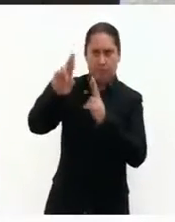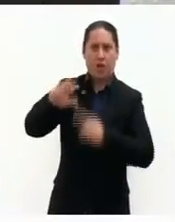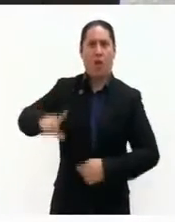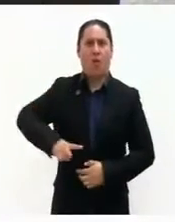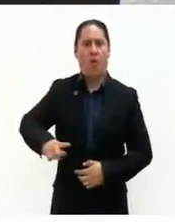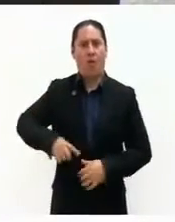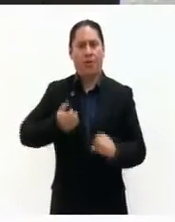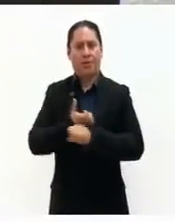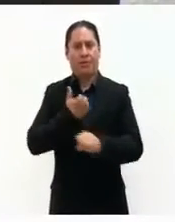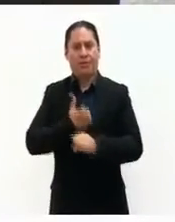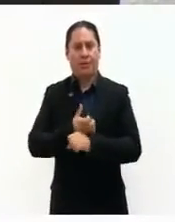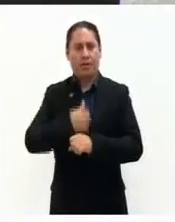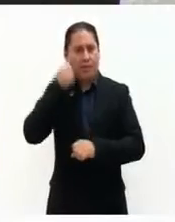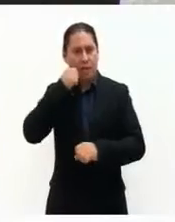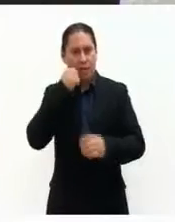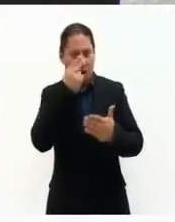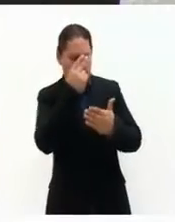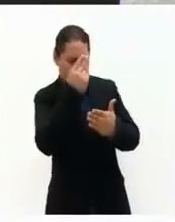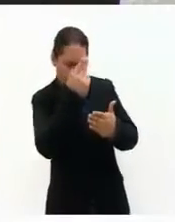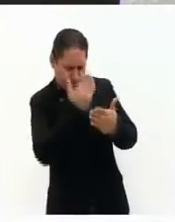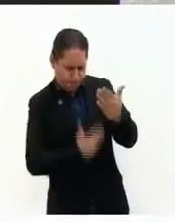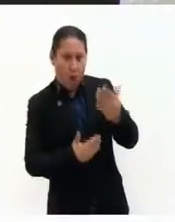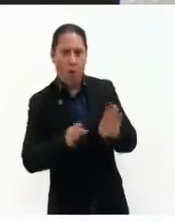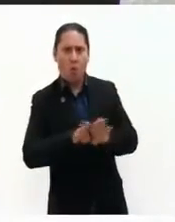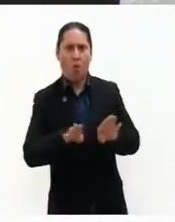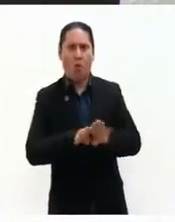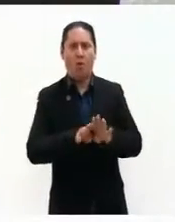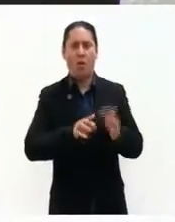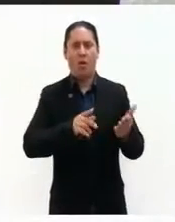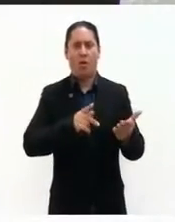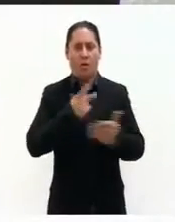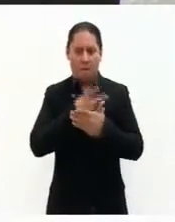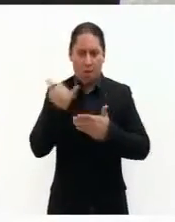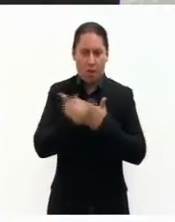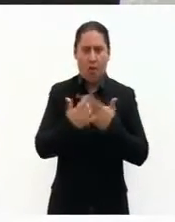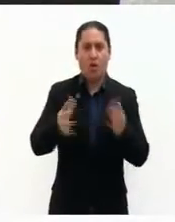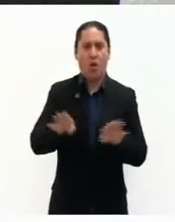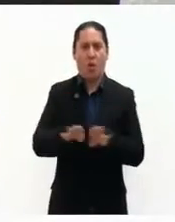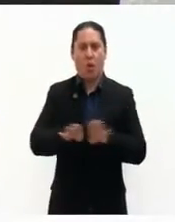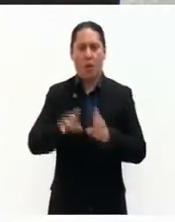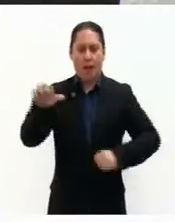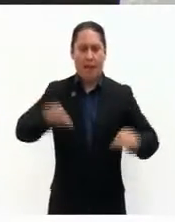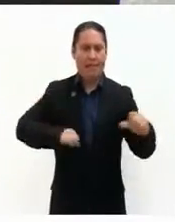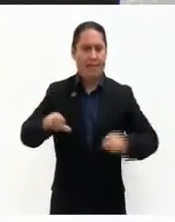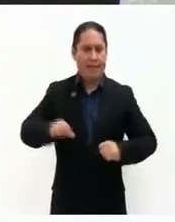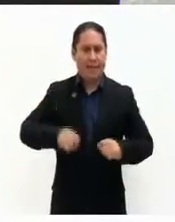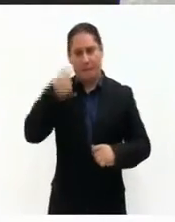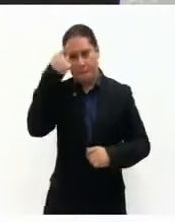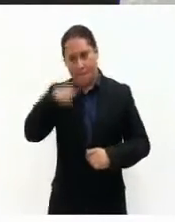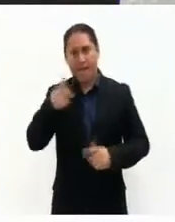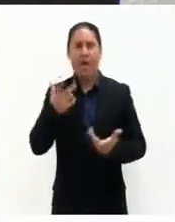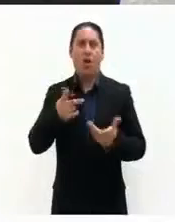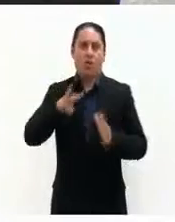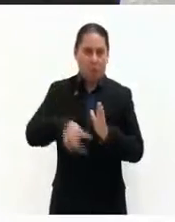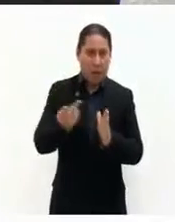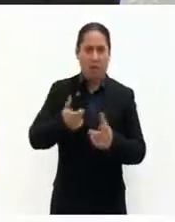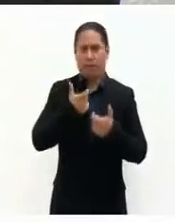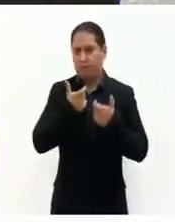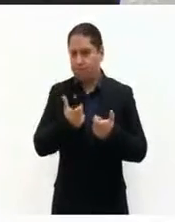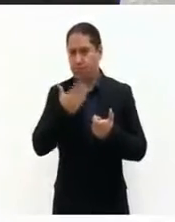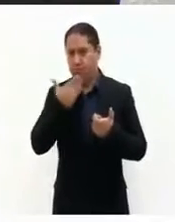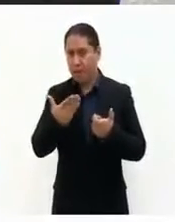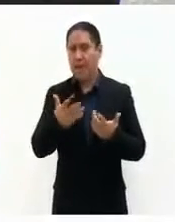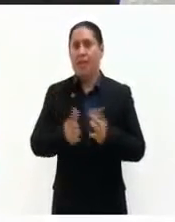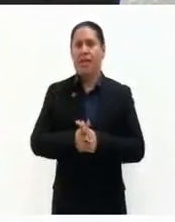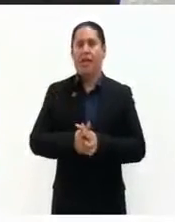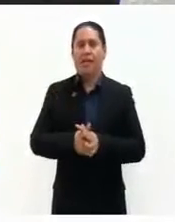venido rediseñando estrategias para priorizar la salud en el marco de la reactivación económica. Tal es el caso del Programa de